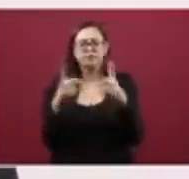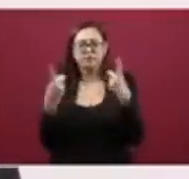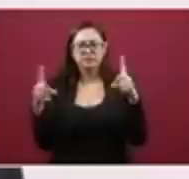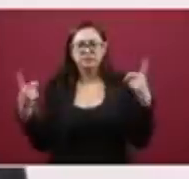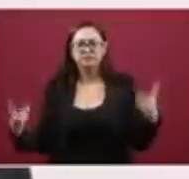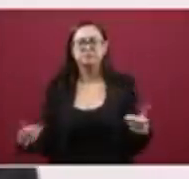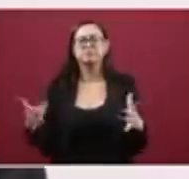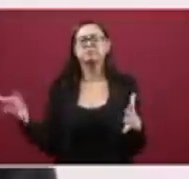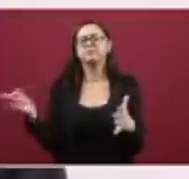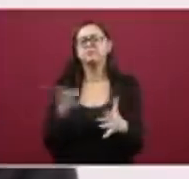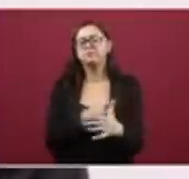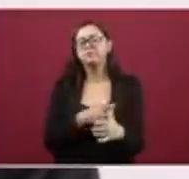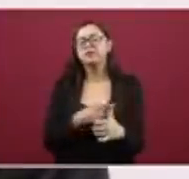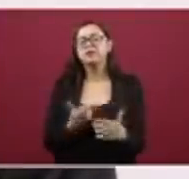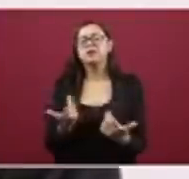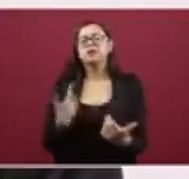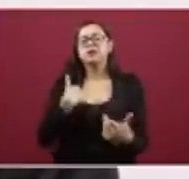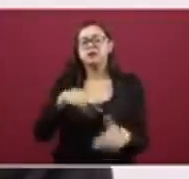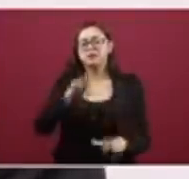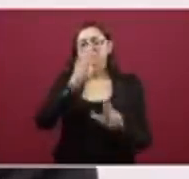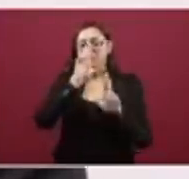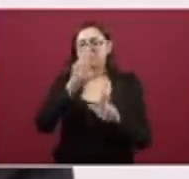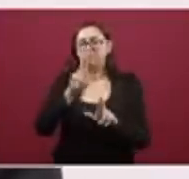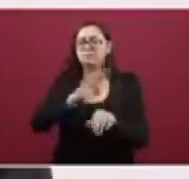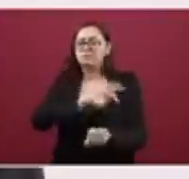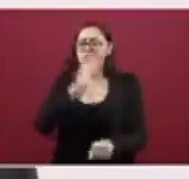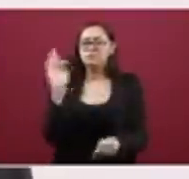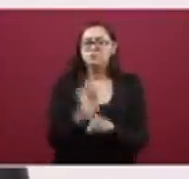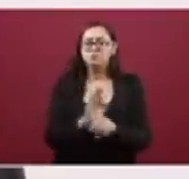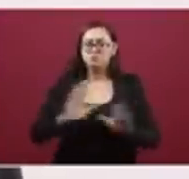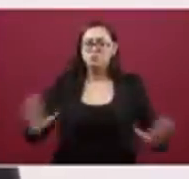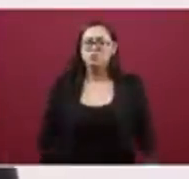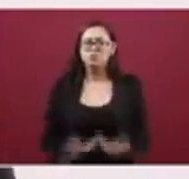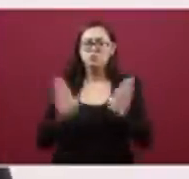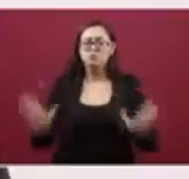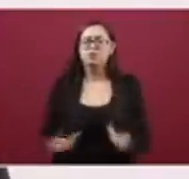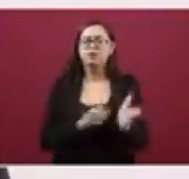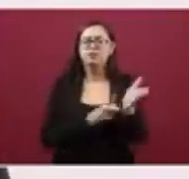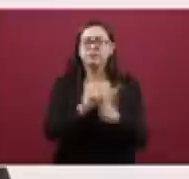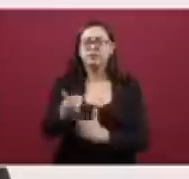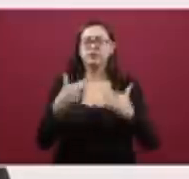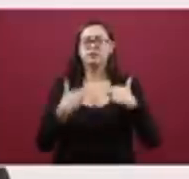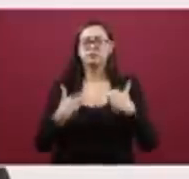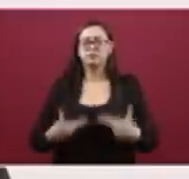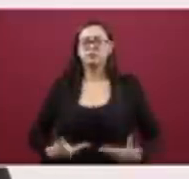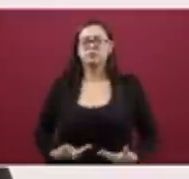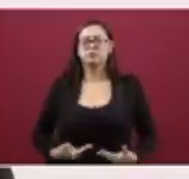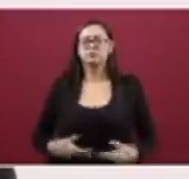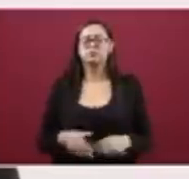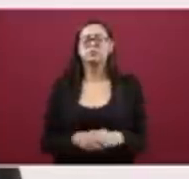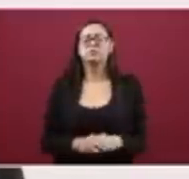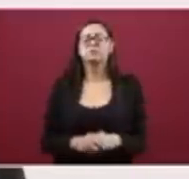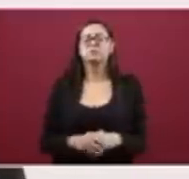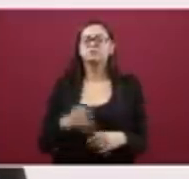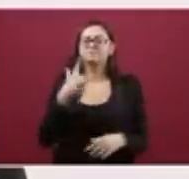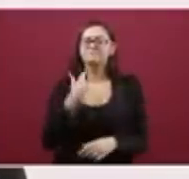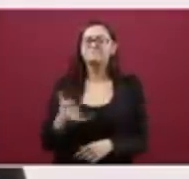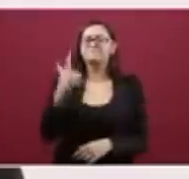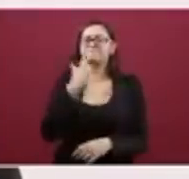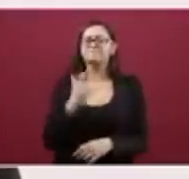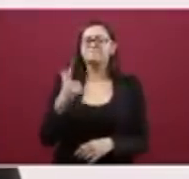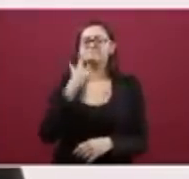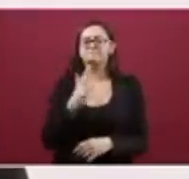protección y promoción de los derechos humanos y lucha por la paz y la